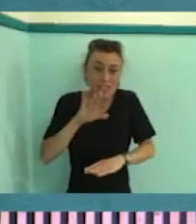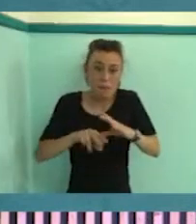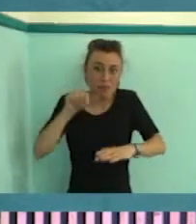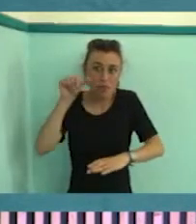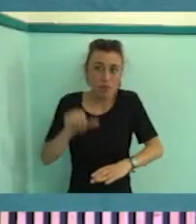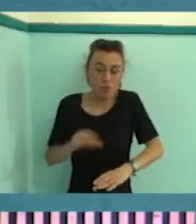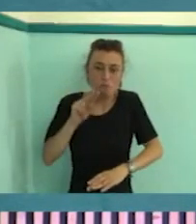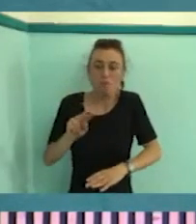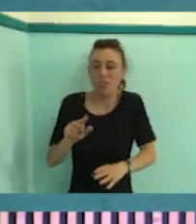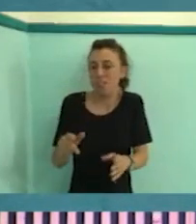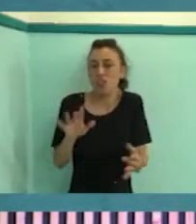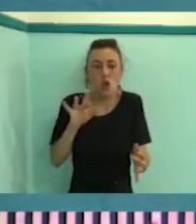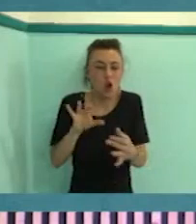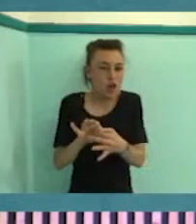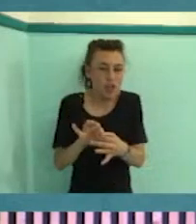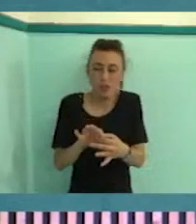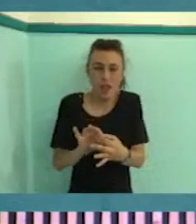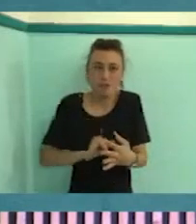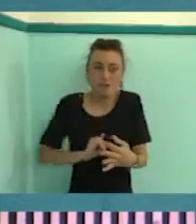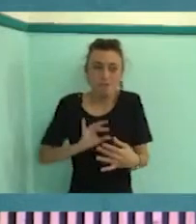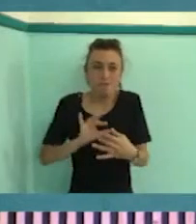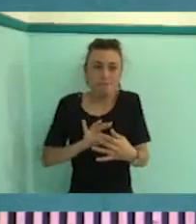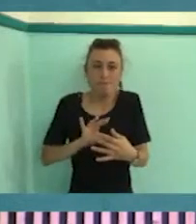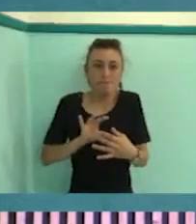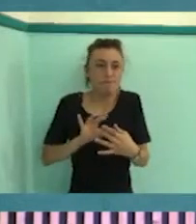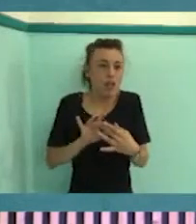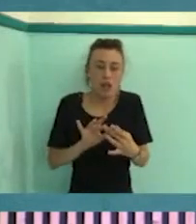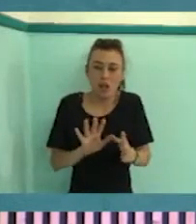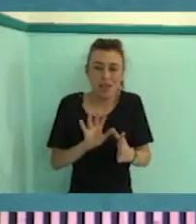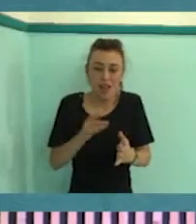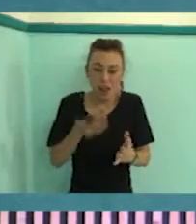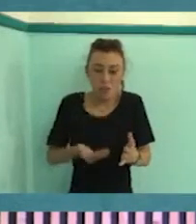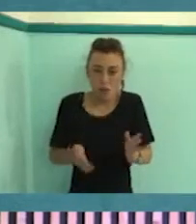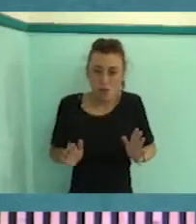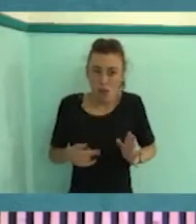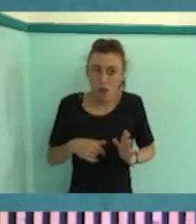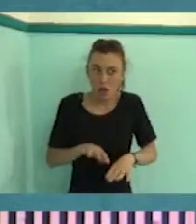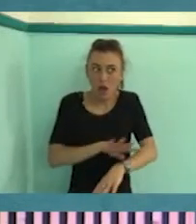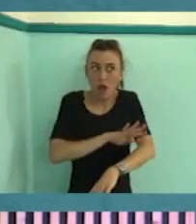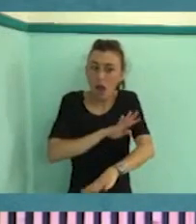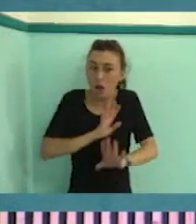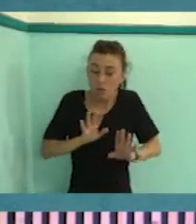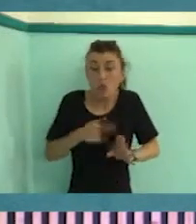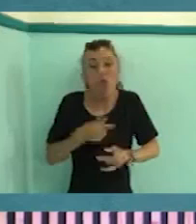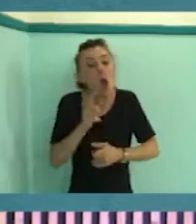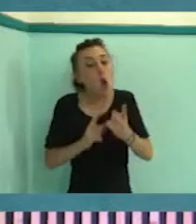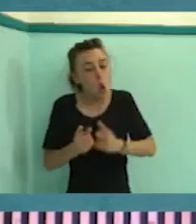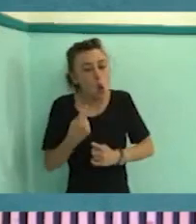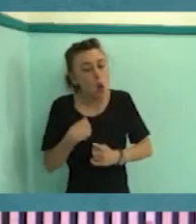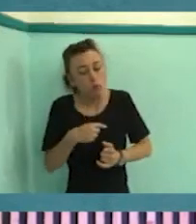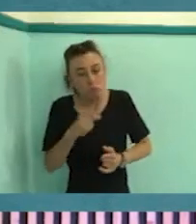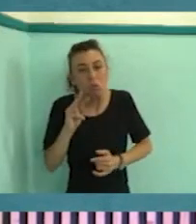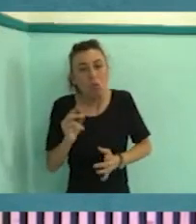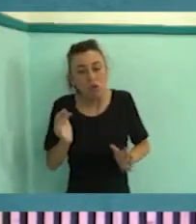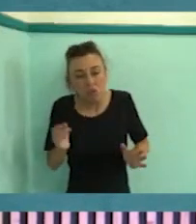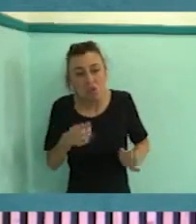importancia de lo que decimos para mí es Es imposible que no se te pongan los pelos así hay gente que le pasa eh Hay gente que todavía Comenta y dice ya Bueno